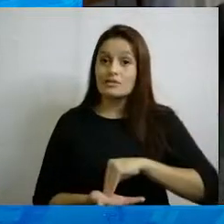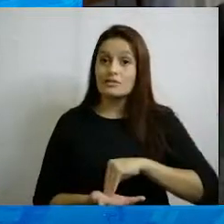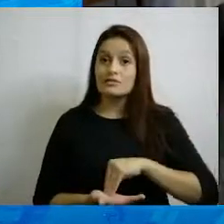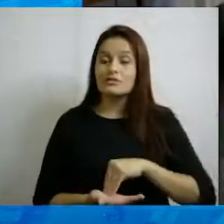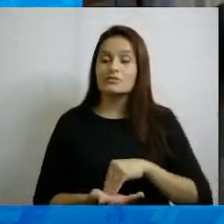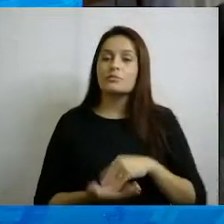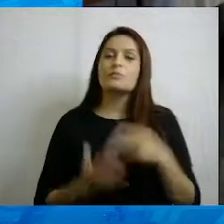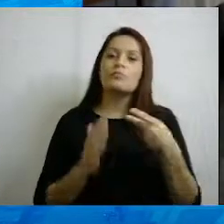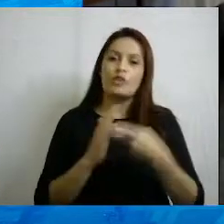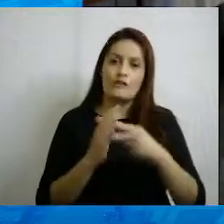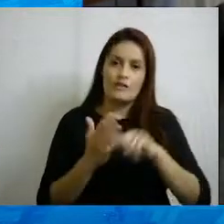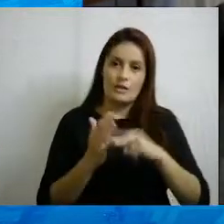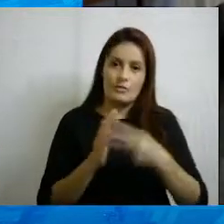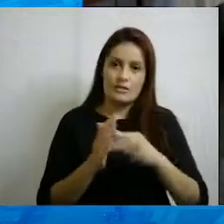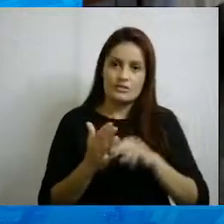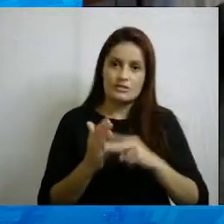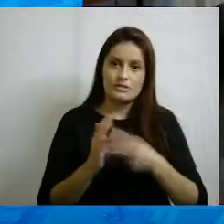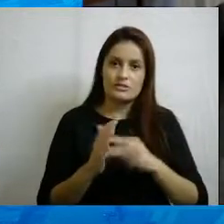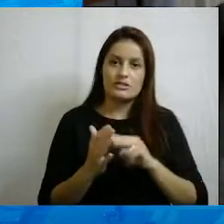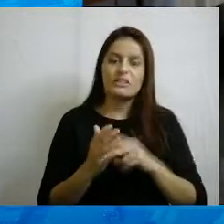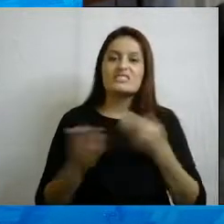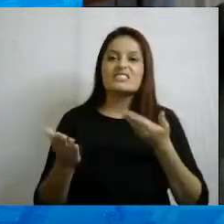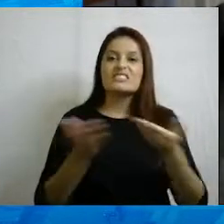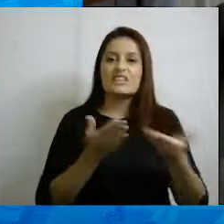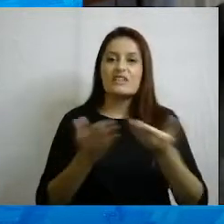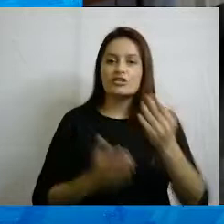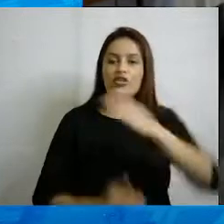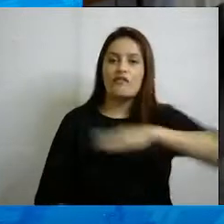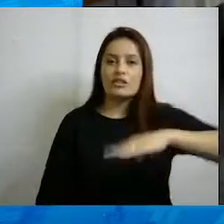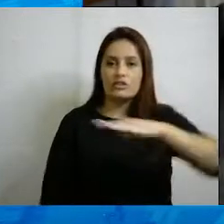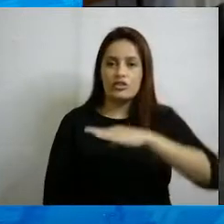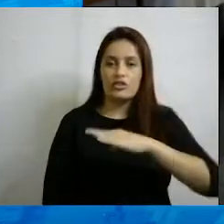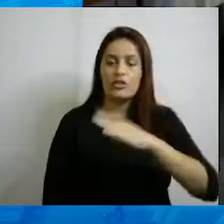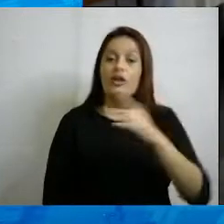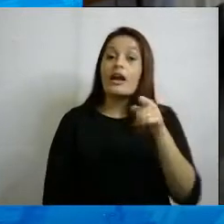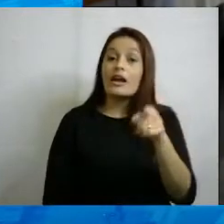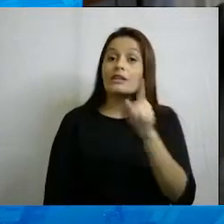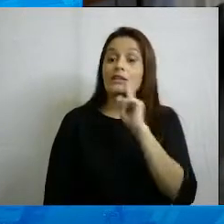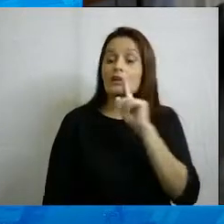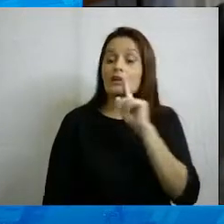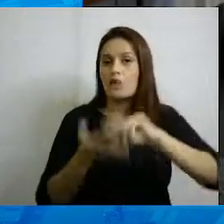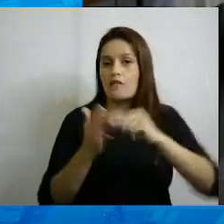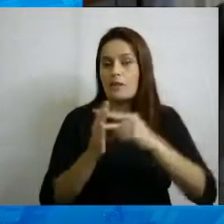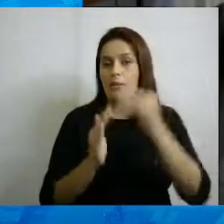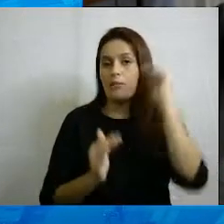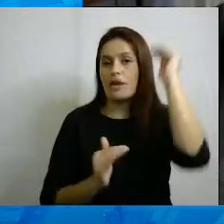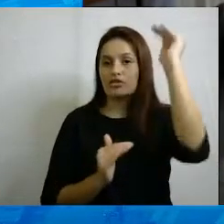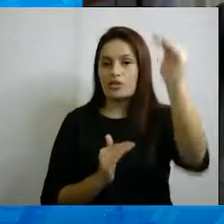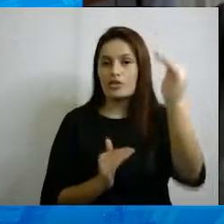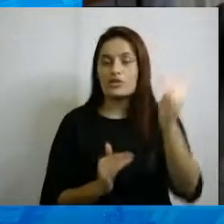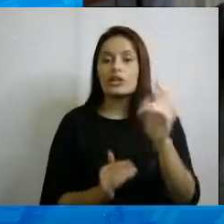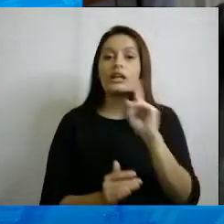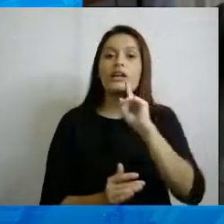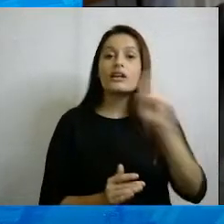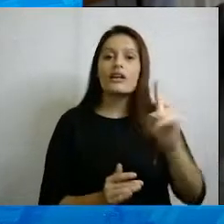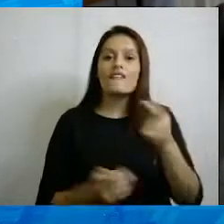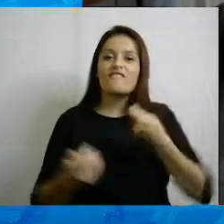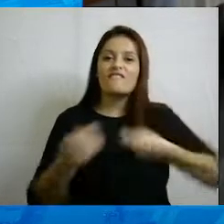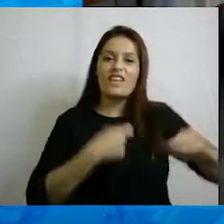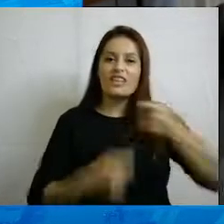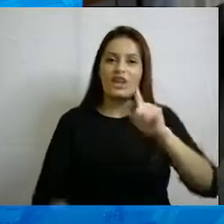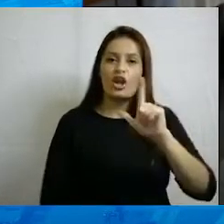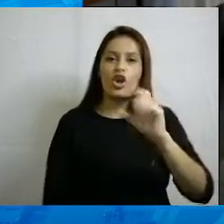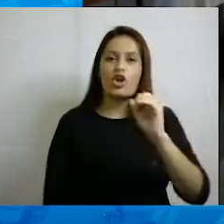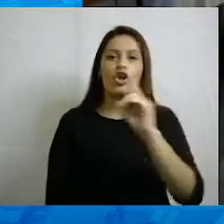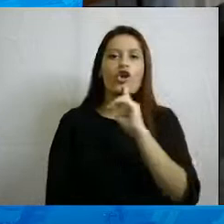perjudica la obtención de estos servicios básicos. Entonces, aquí hay un problema mayor, efectivamente, que es de loteos irregulares, que es una falta